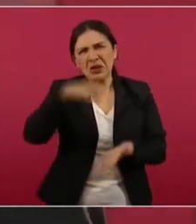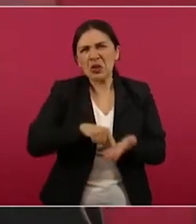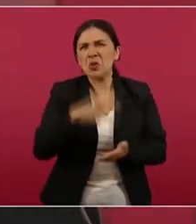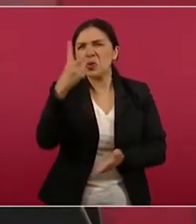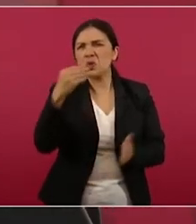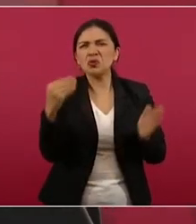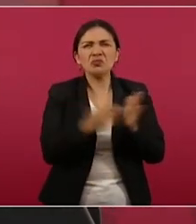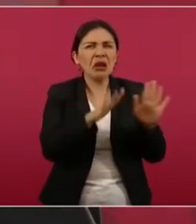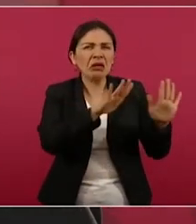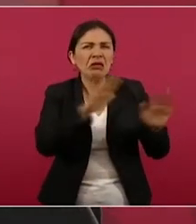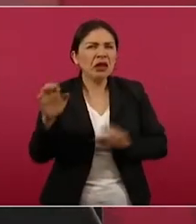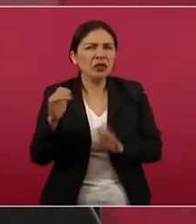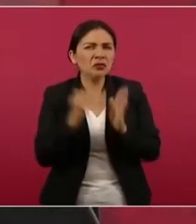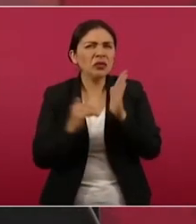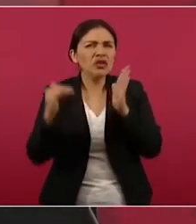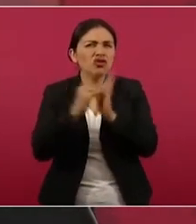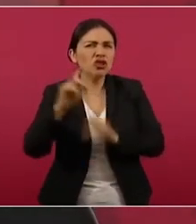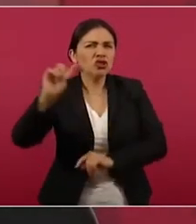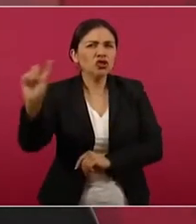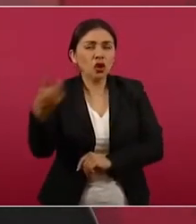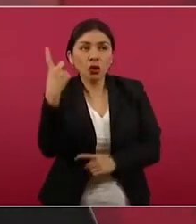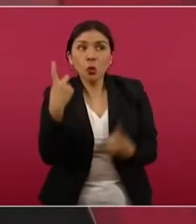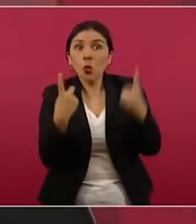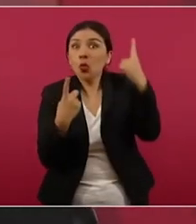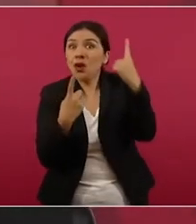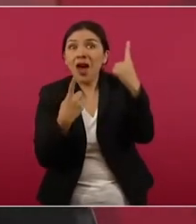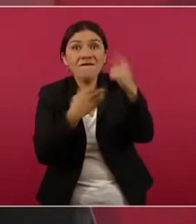2.500 millones de dólares, una,